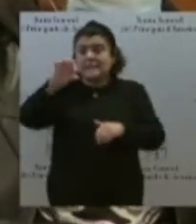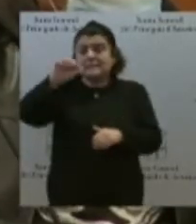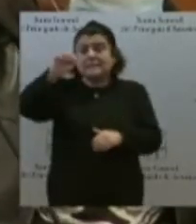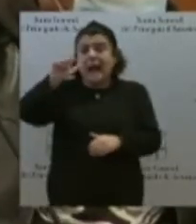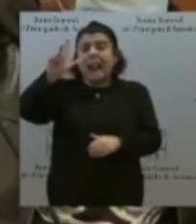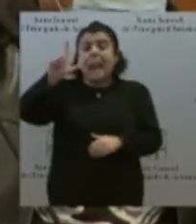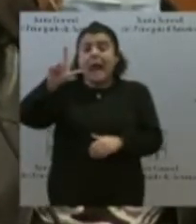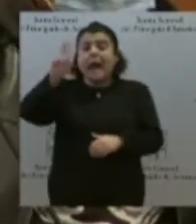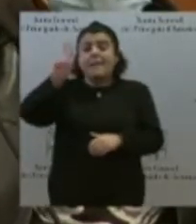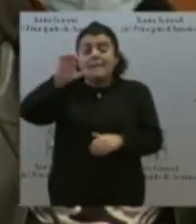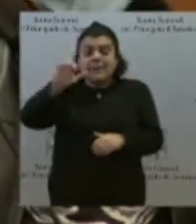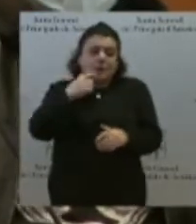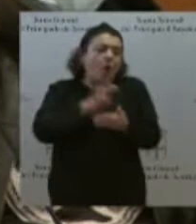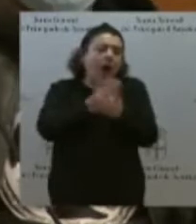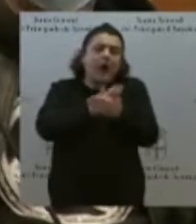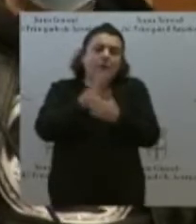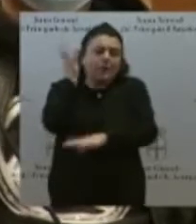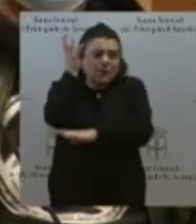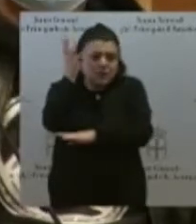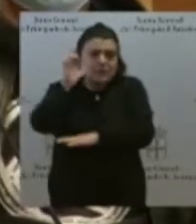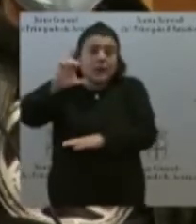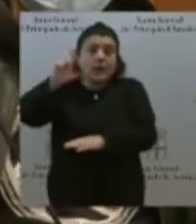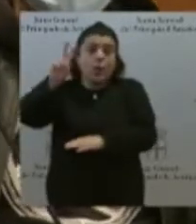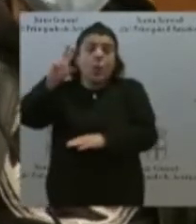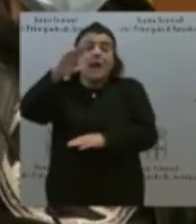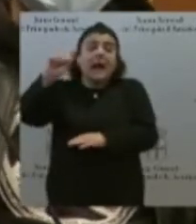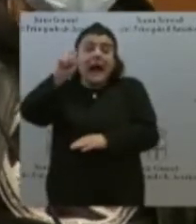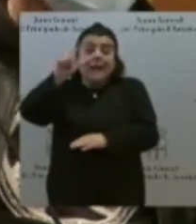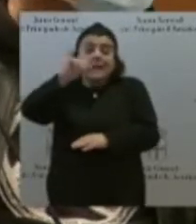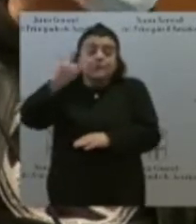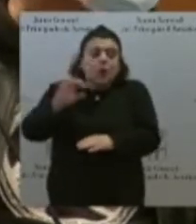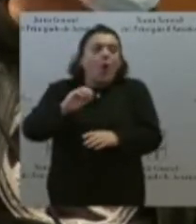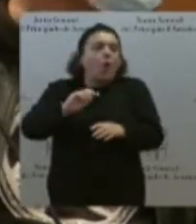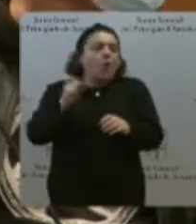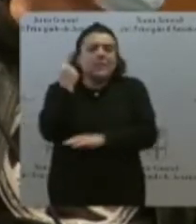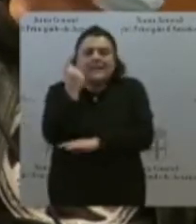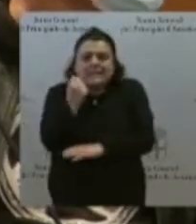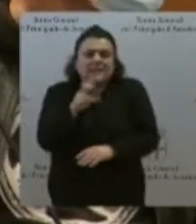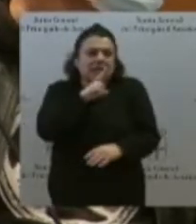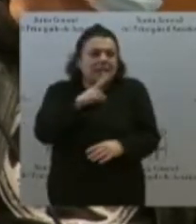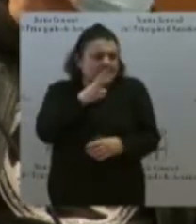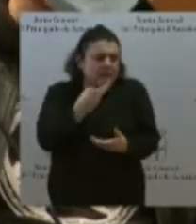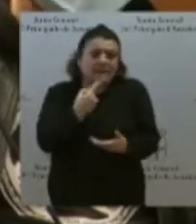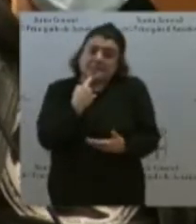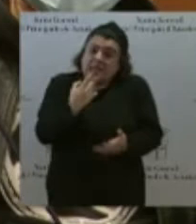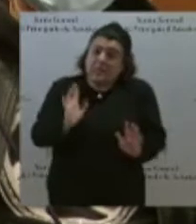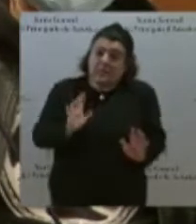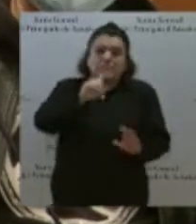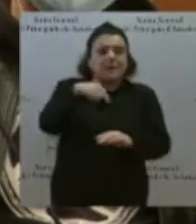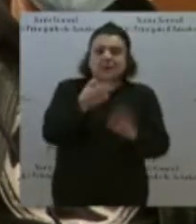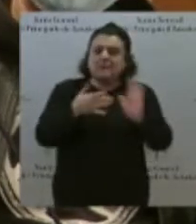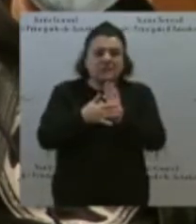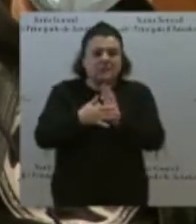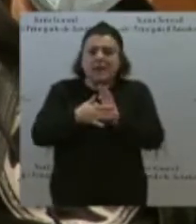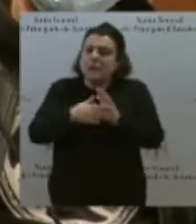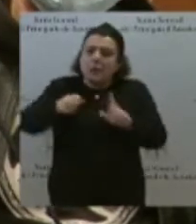estas energías que ustedes venden como verdes, pero que vienen después de un grave sufrimiento del entorno. Y si usted tiene algún dato que